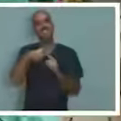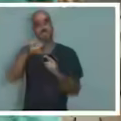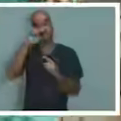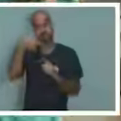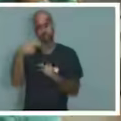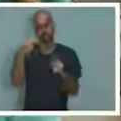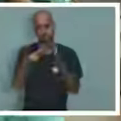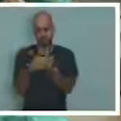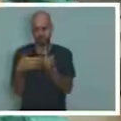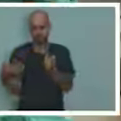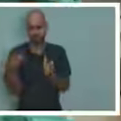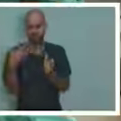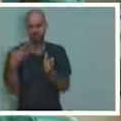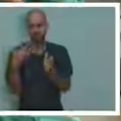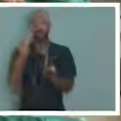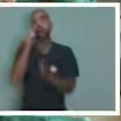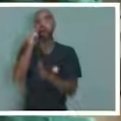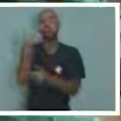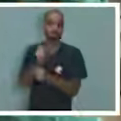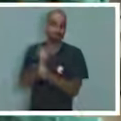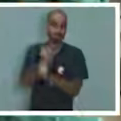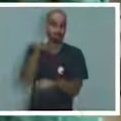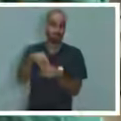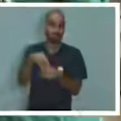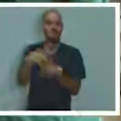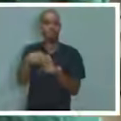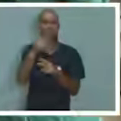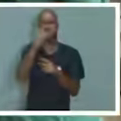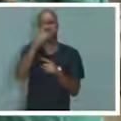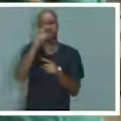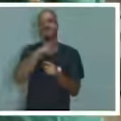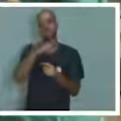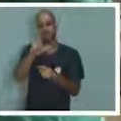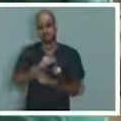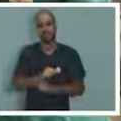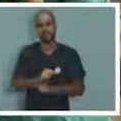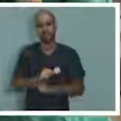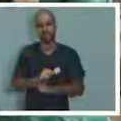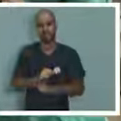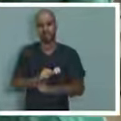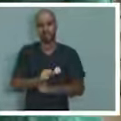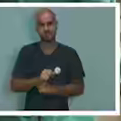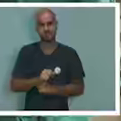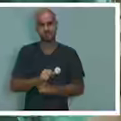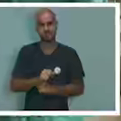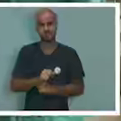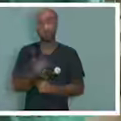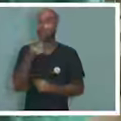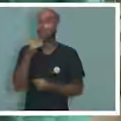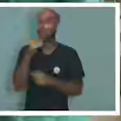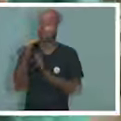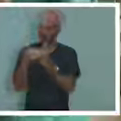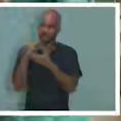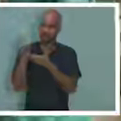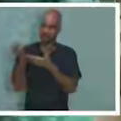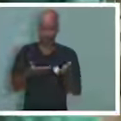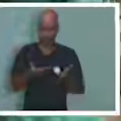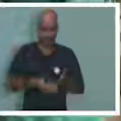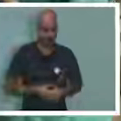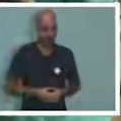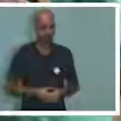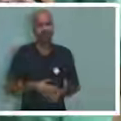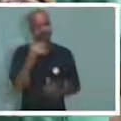de conversar con uno de los trabajadores. Su nombre es Daniel Nardo, un joven que hoy nos acompaña. Qué placer tenerte con nosotros y muy buenas tardes. Buenas tardes.